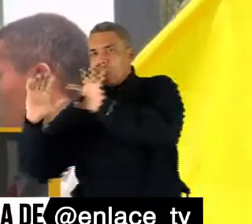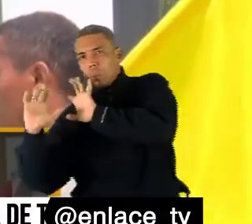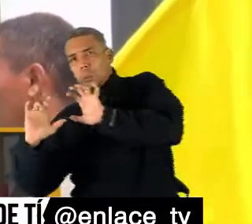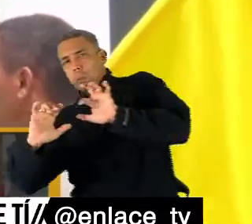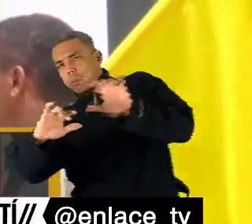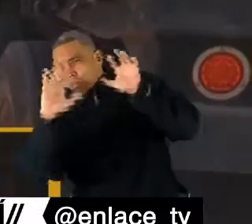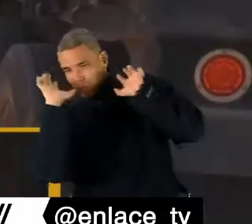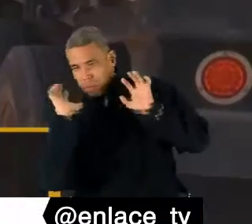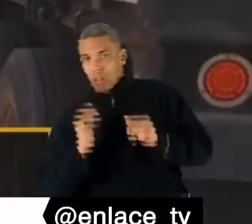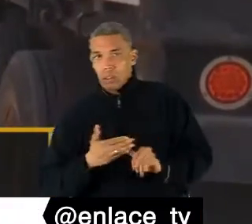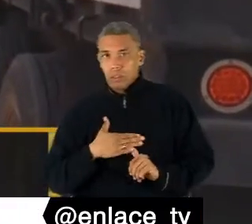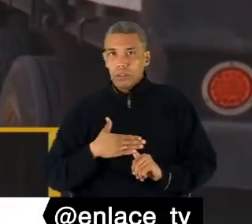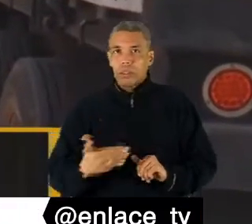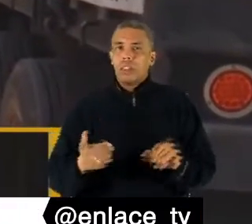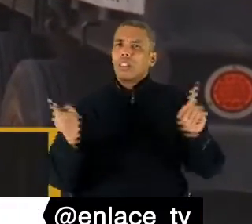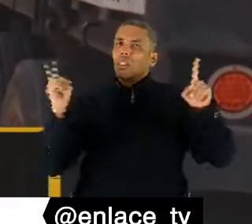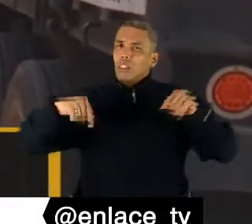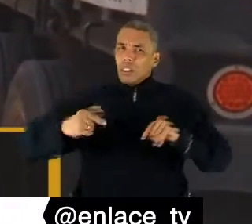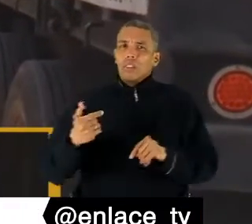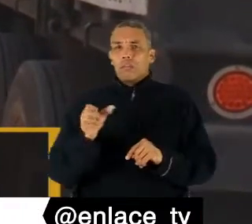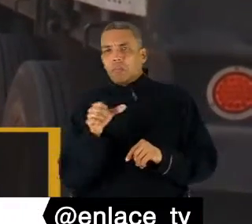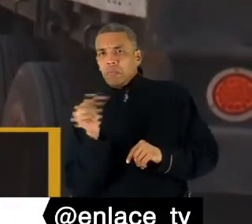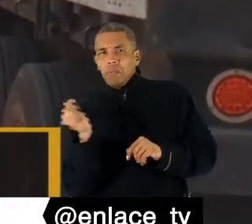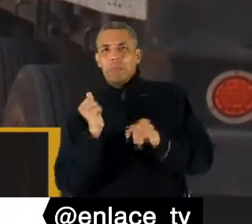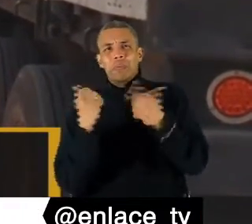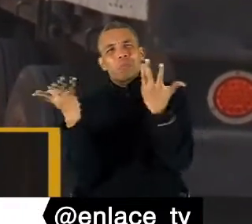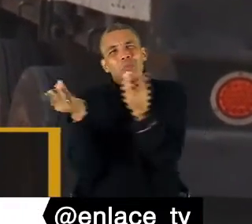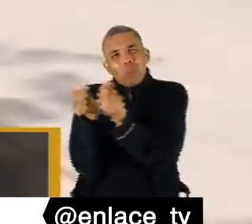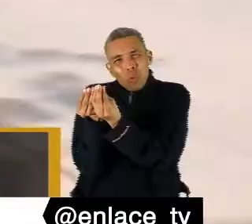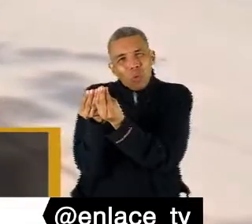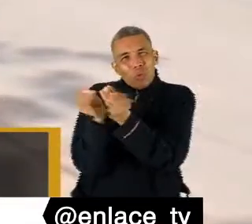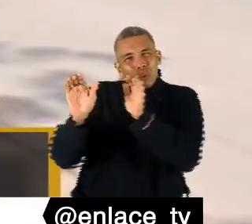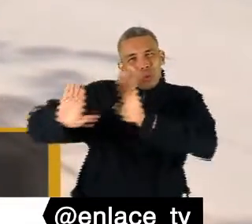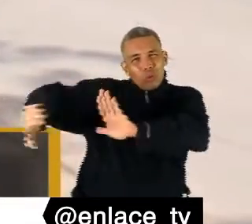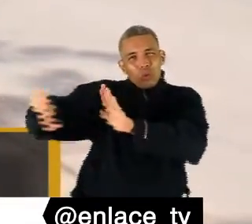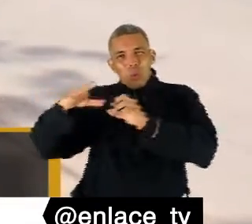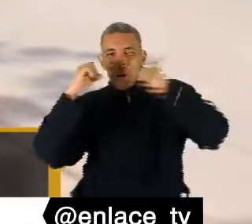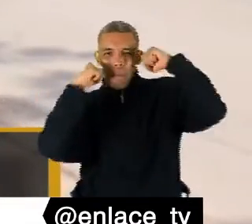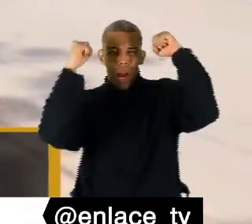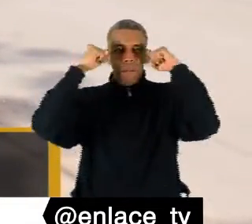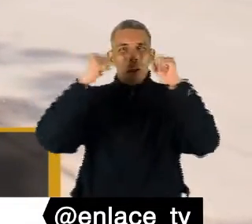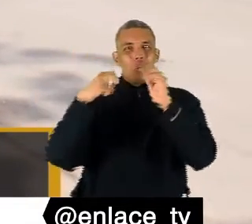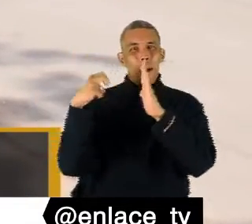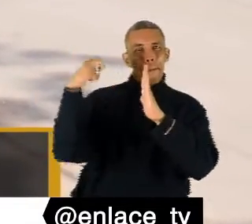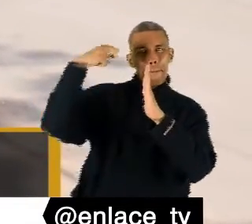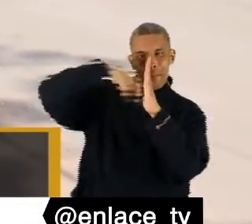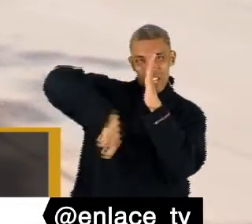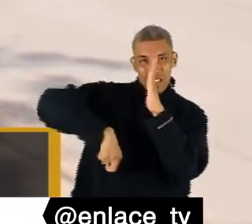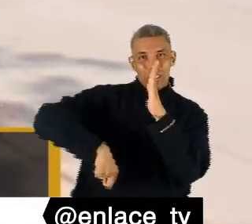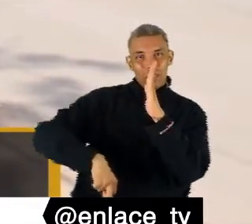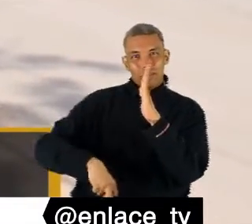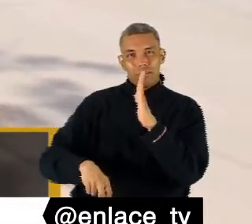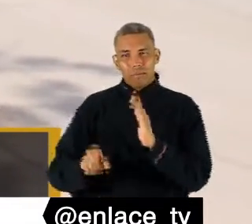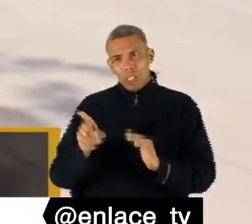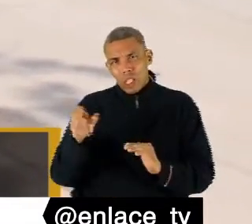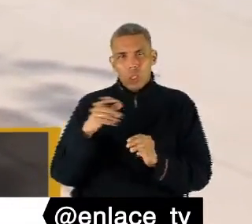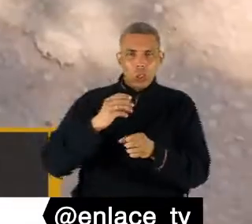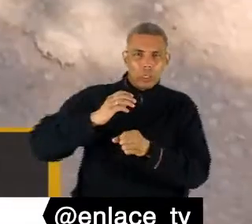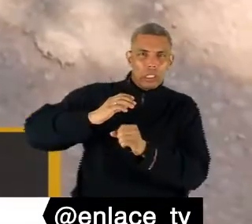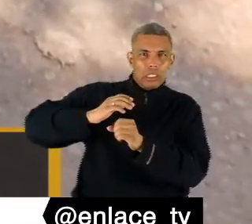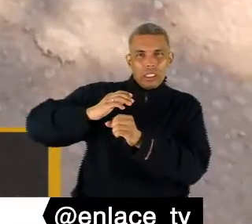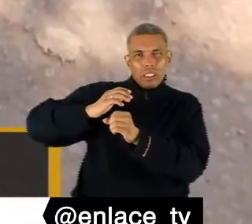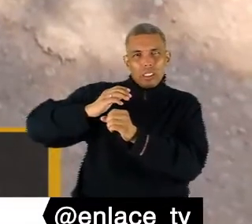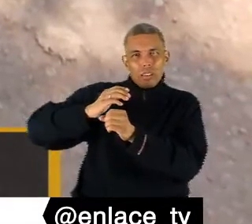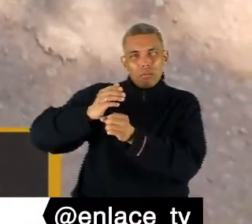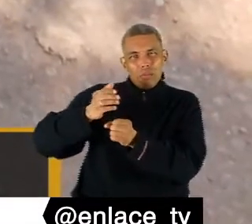paro agrominero, porque pues la idea, vuelvo y le digo, no es maltratarnos ni enfrentarnos con la justicia ni